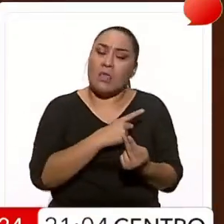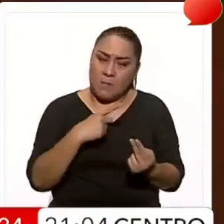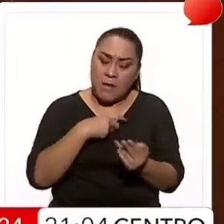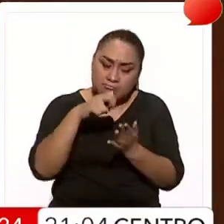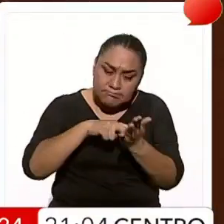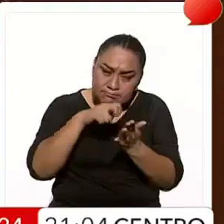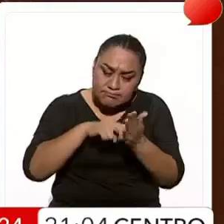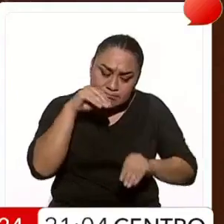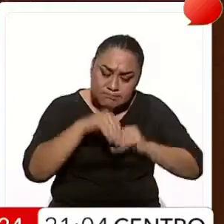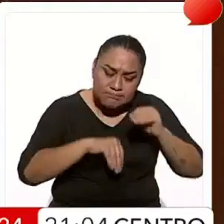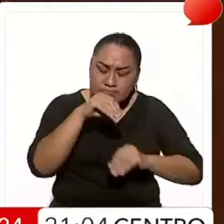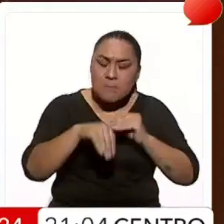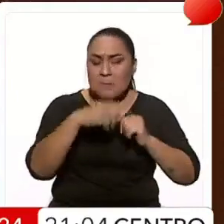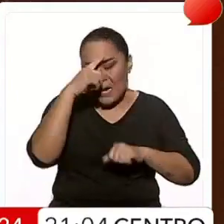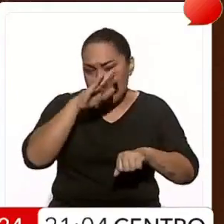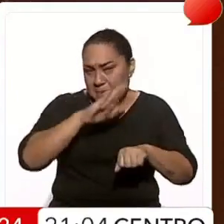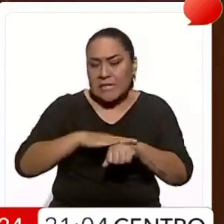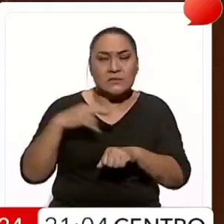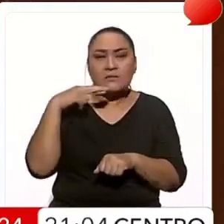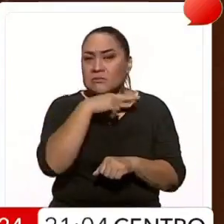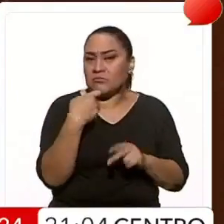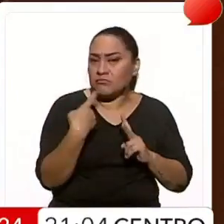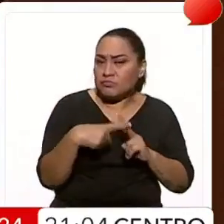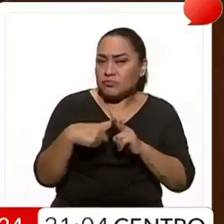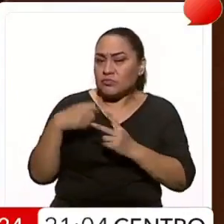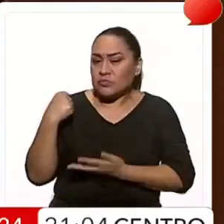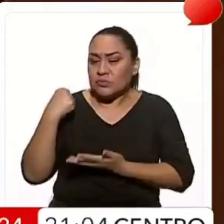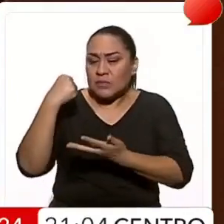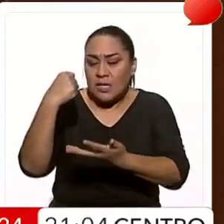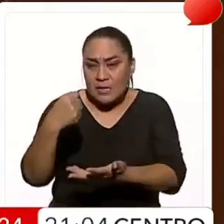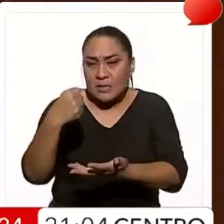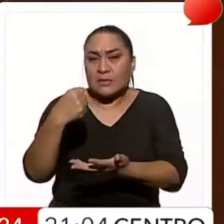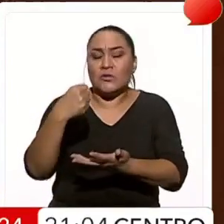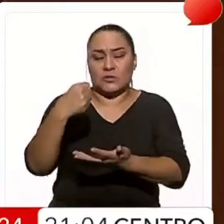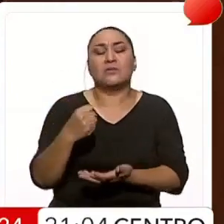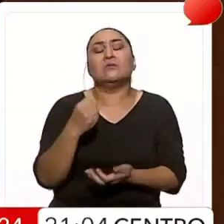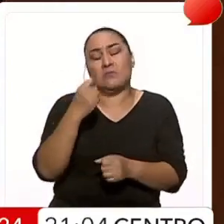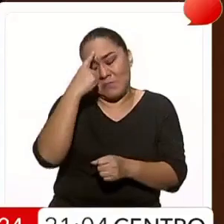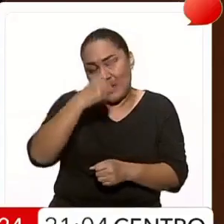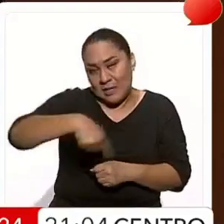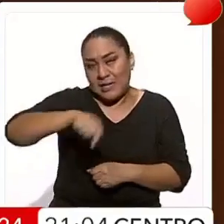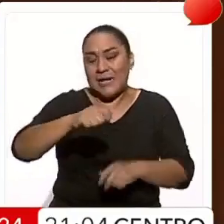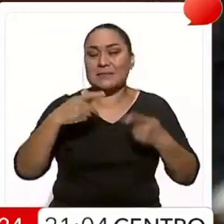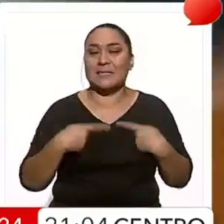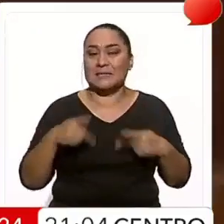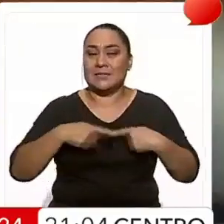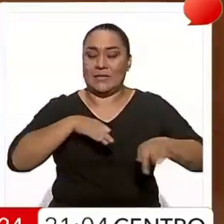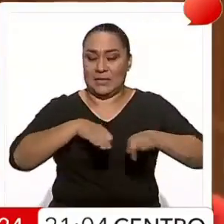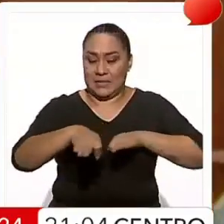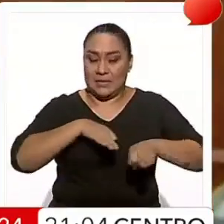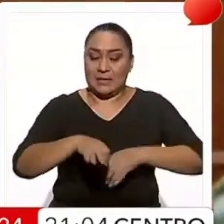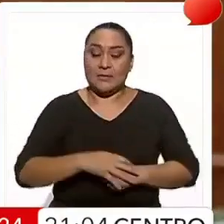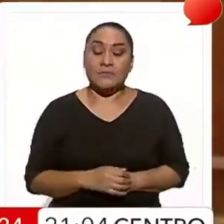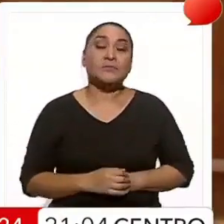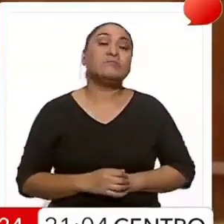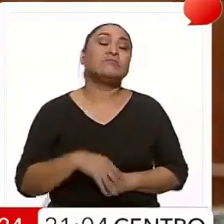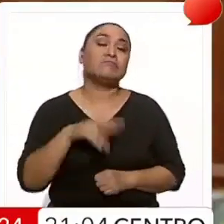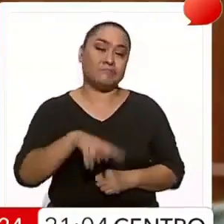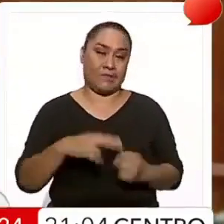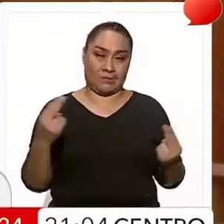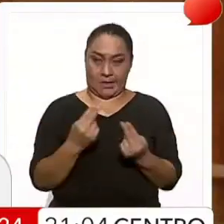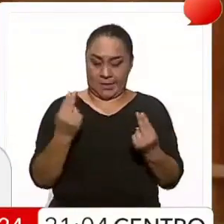necesarias para eficientar el presupuesto sin afectar los derechos de las y los trabajadores. Hay que hacer una